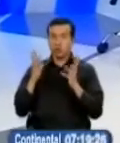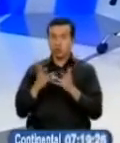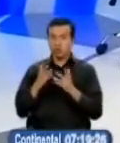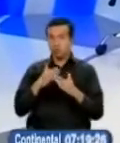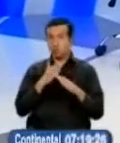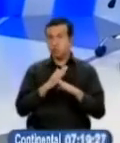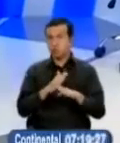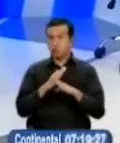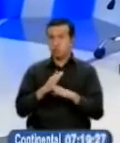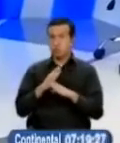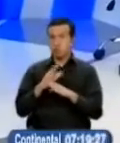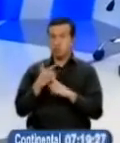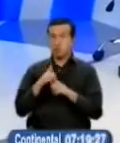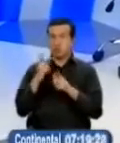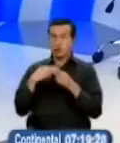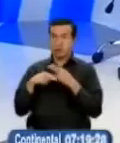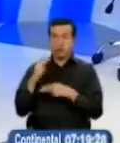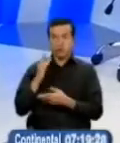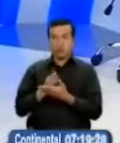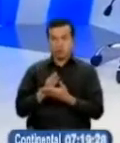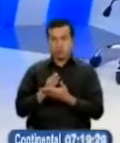y antitratados de libre comercio.